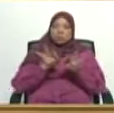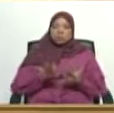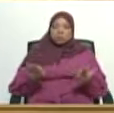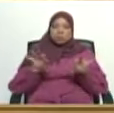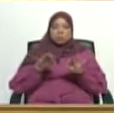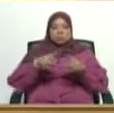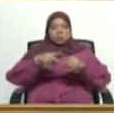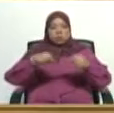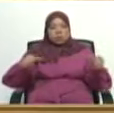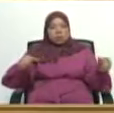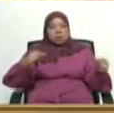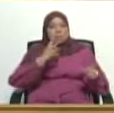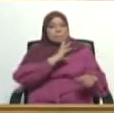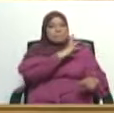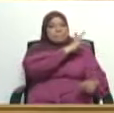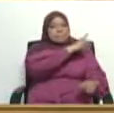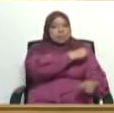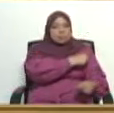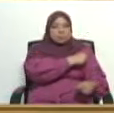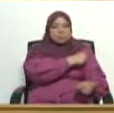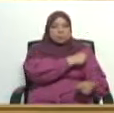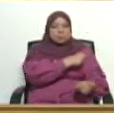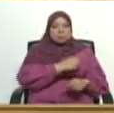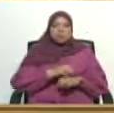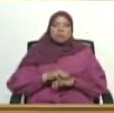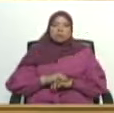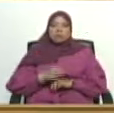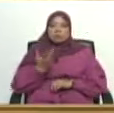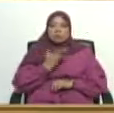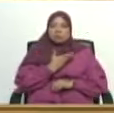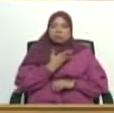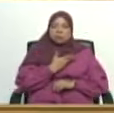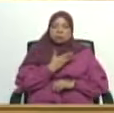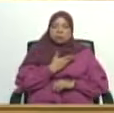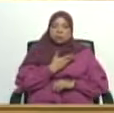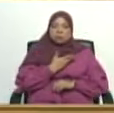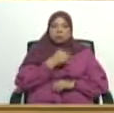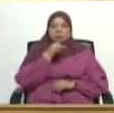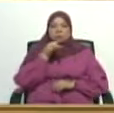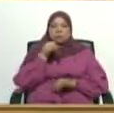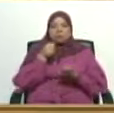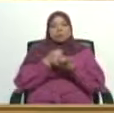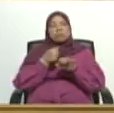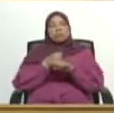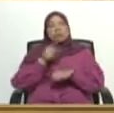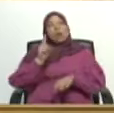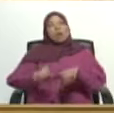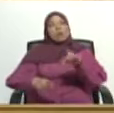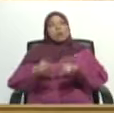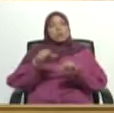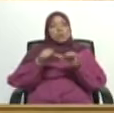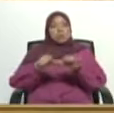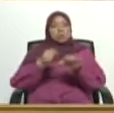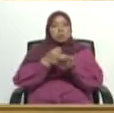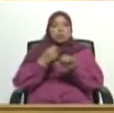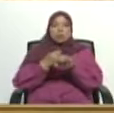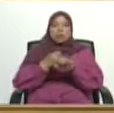tierra palestina, con todo tipo de hipocresías y algunas lágrimas de